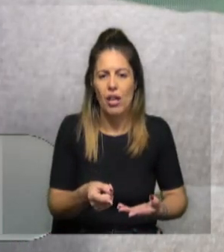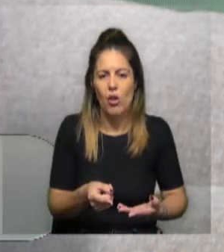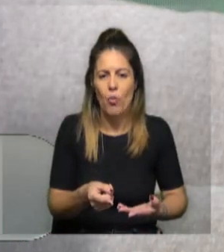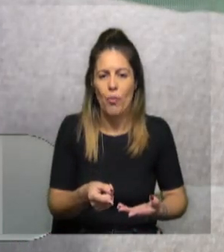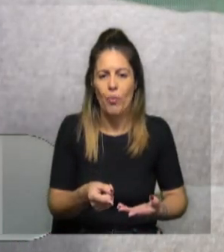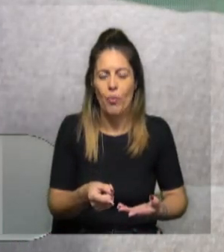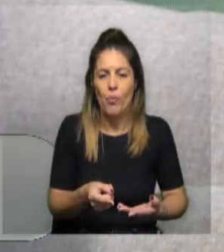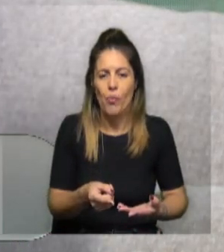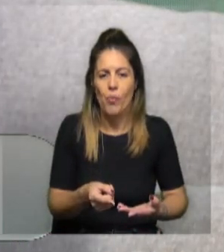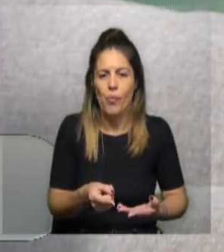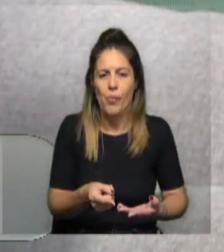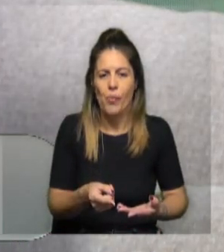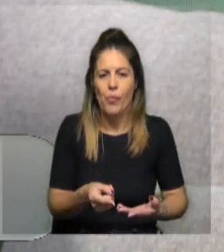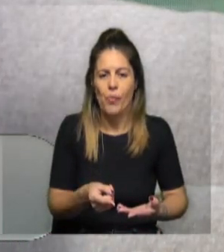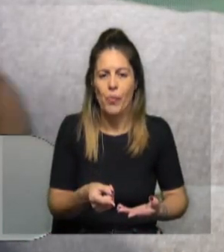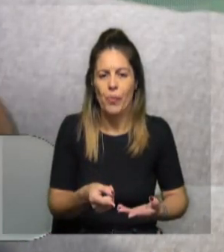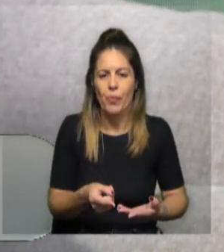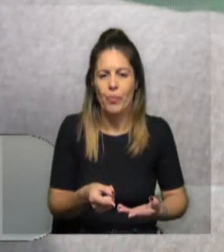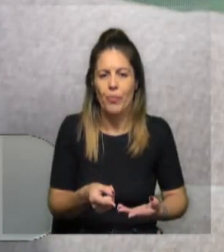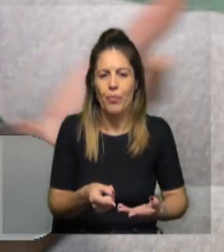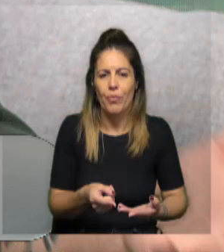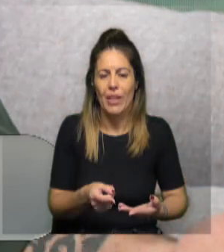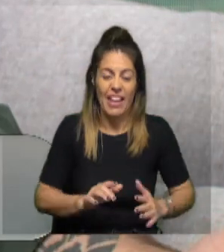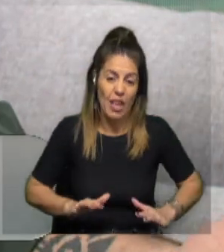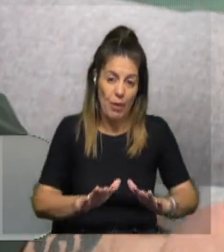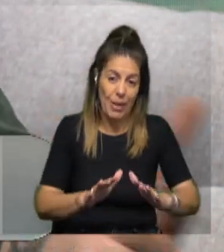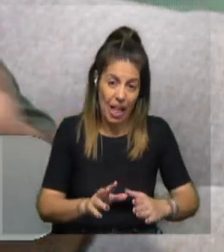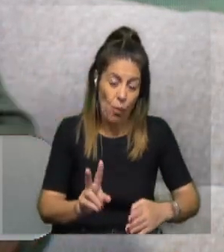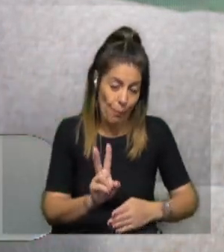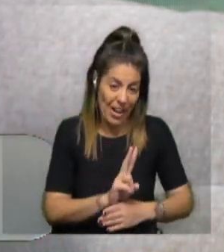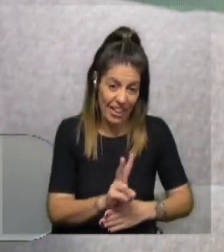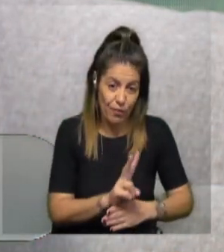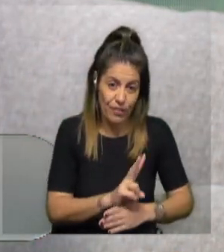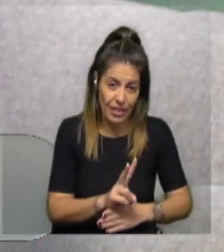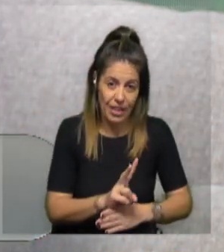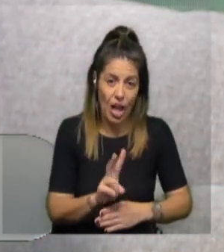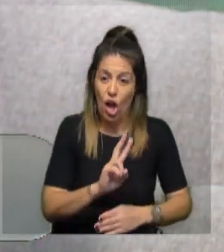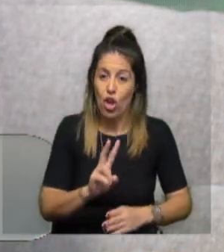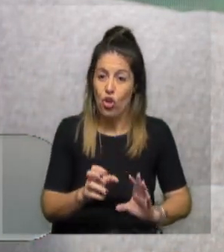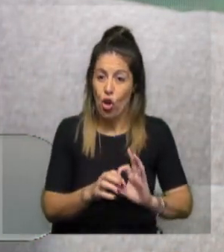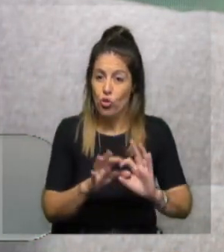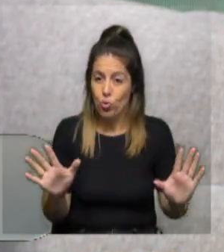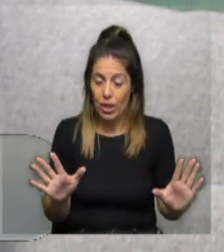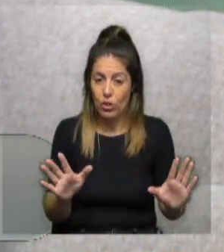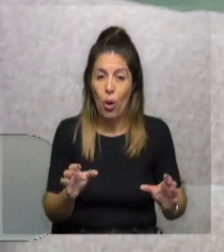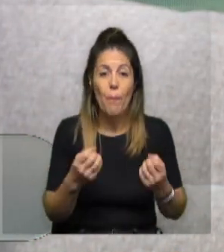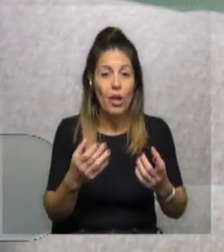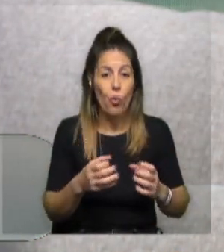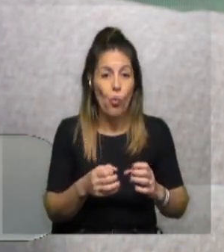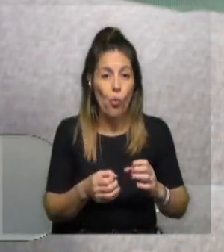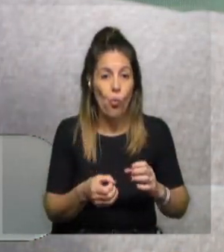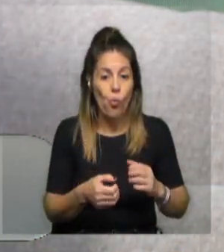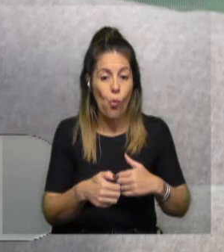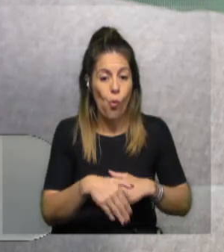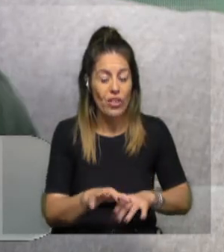o están, si se quiere, instruidos para que defiendan, ¿sí? No están sueltos, pero cuando se sueltan,